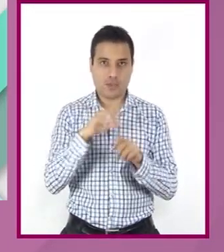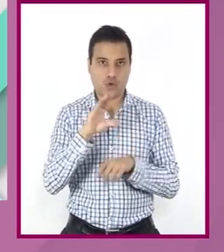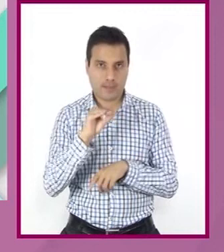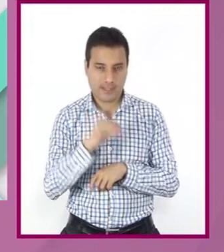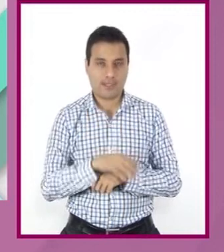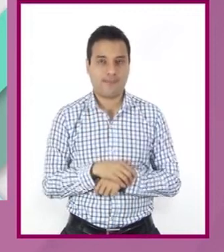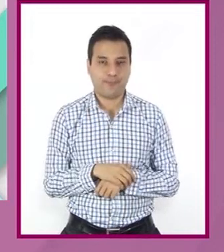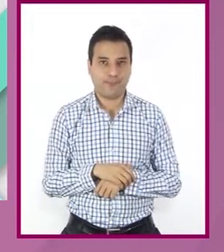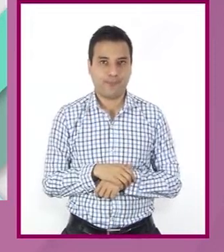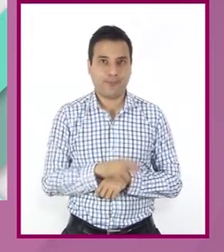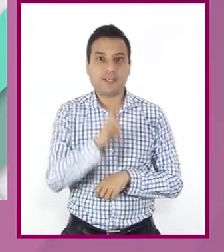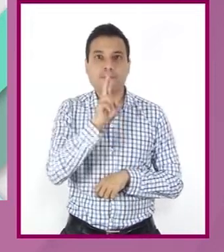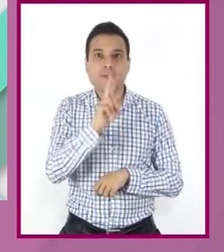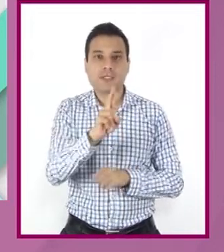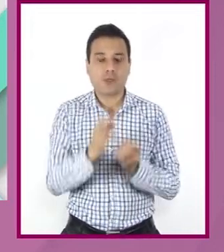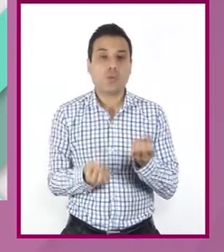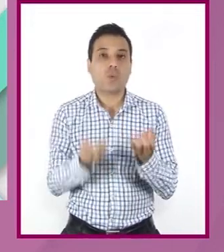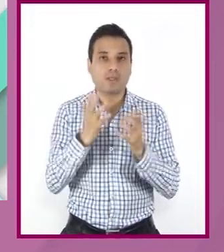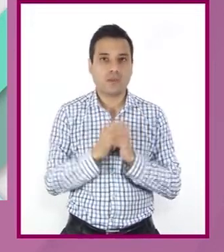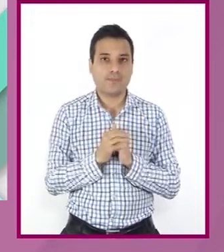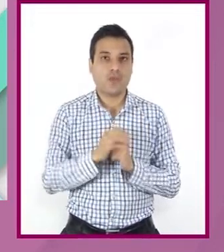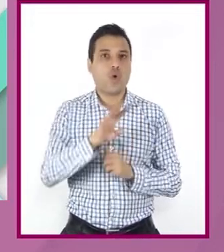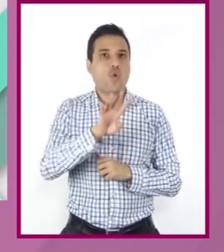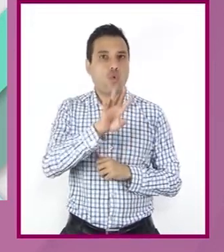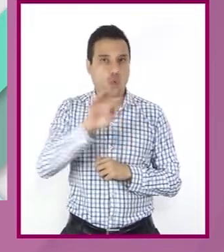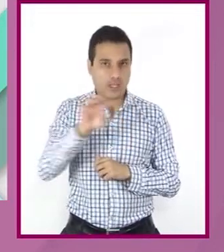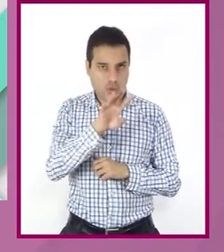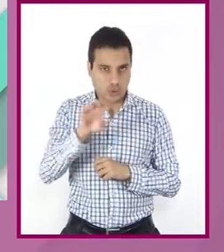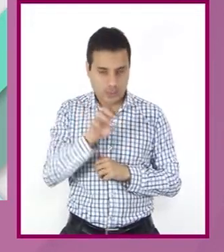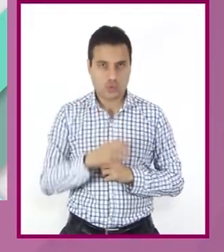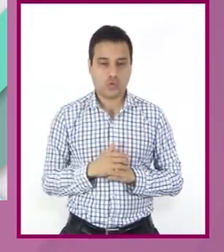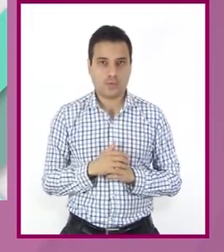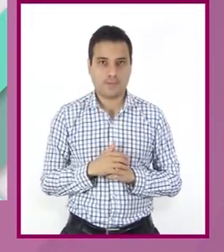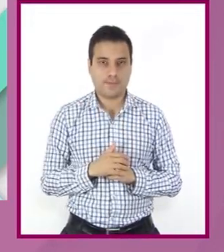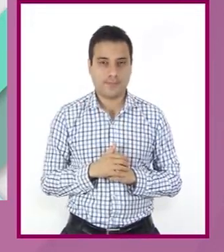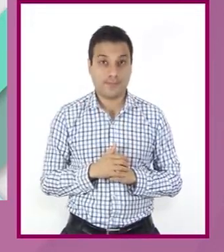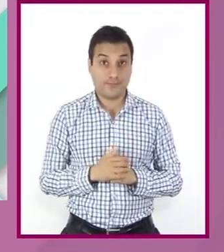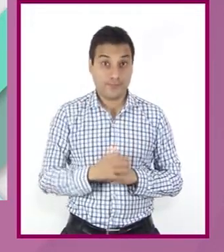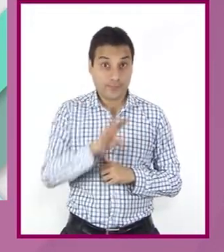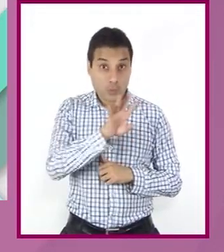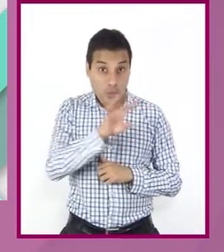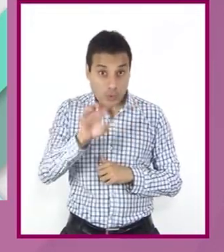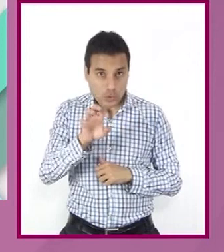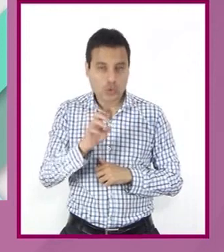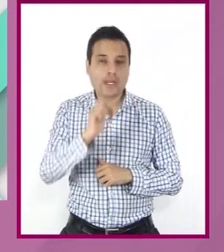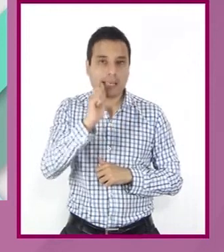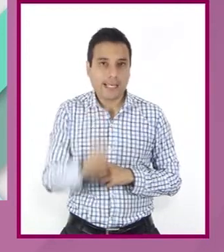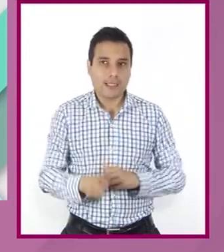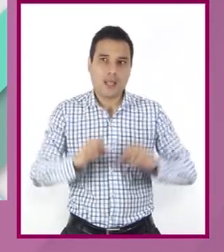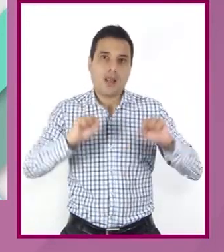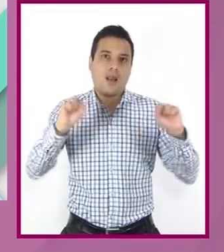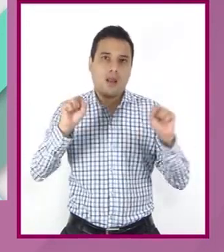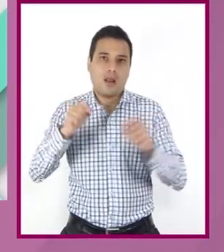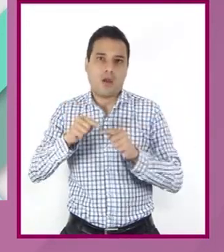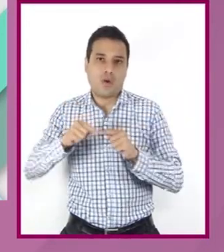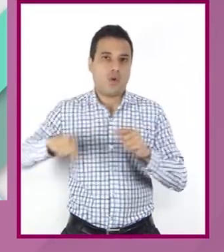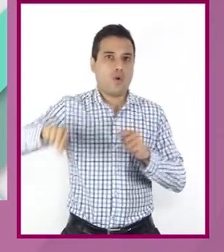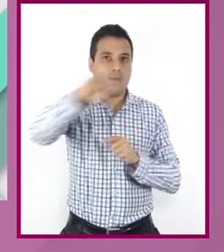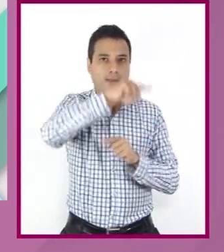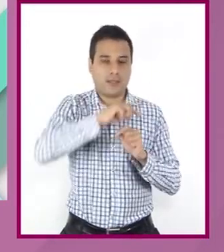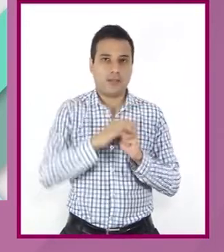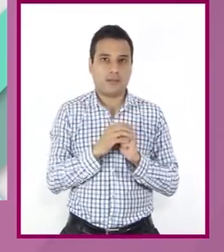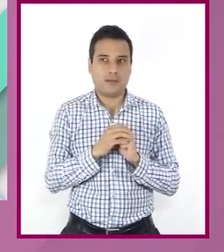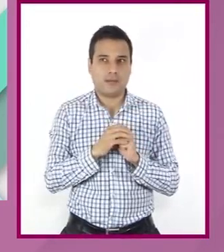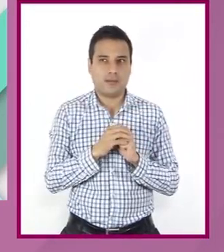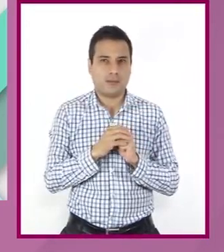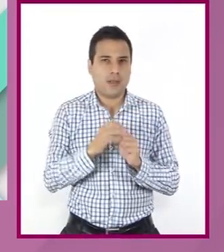metros. Esto nos da como resultado 400 metros, que representa una vuelta completa. Entonces, ¿cuántos